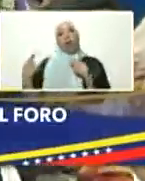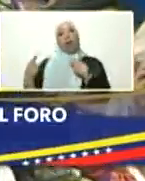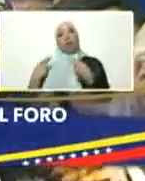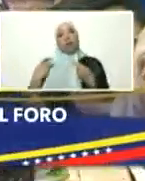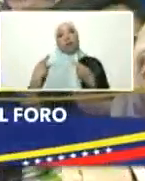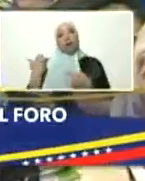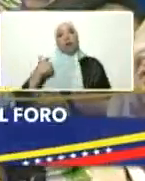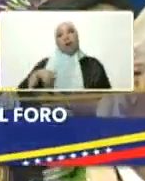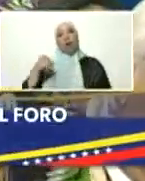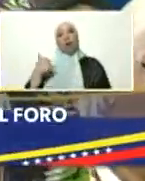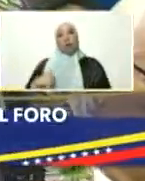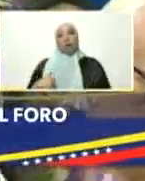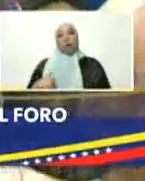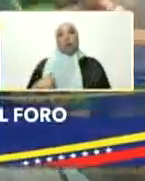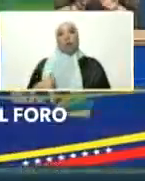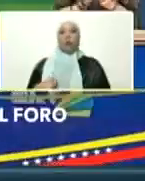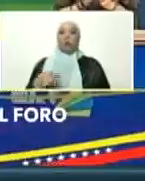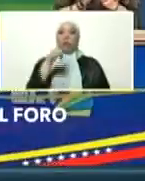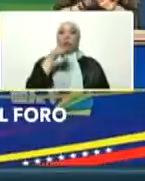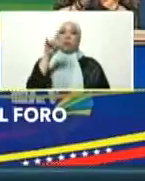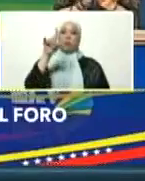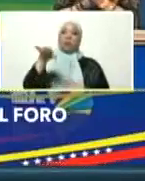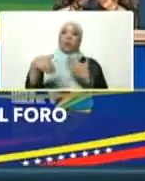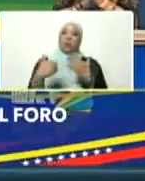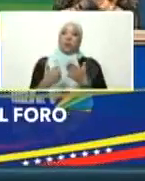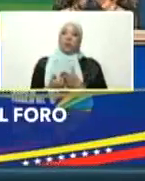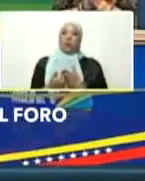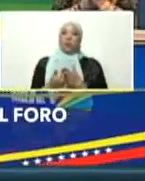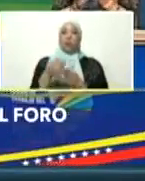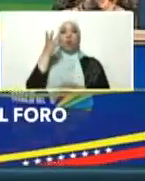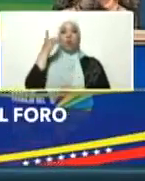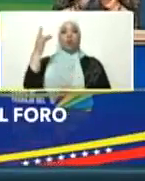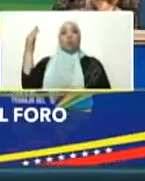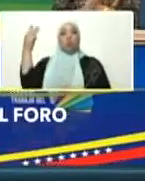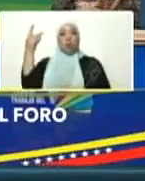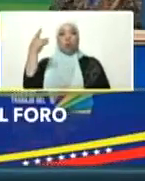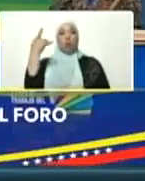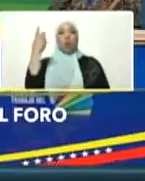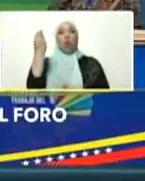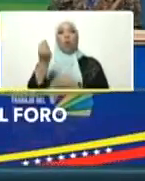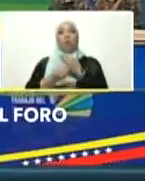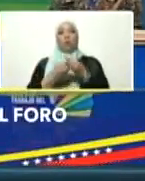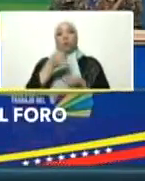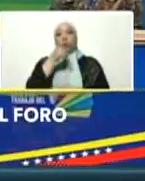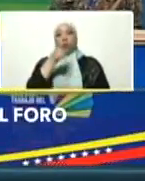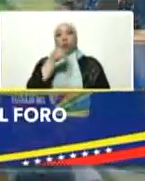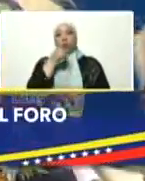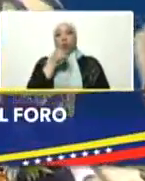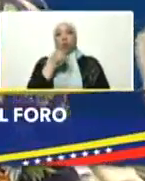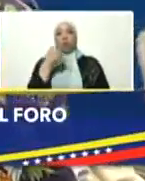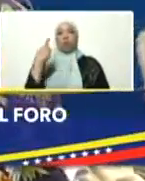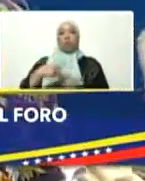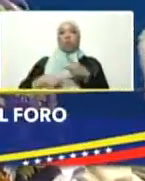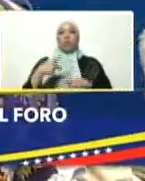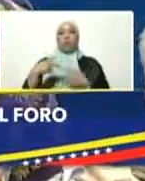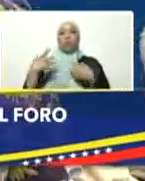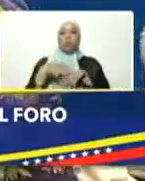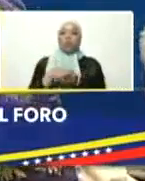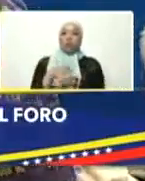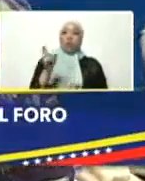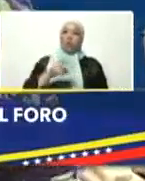con Argentina, país andino, y vayamos hacia el sueño de la UNASUR y de la CELAC, que son esos procesos de integración